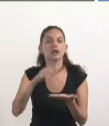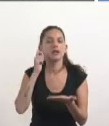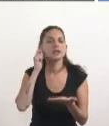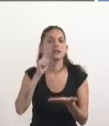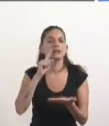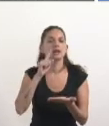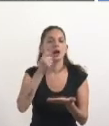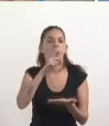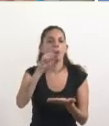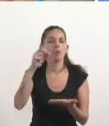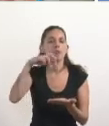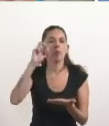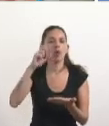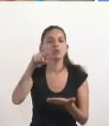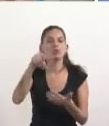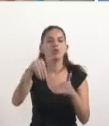voto por favor